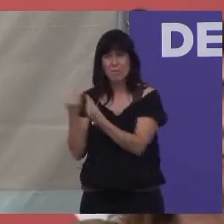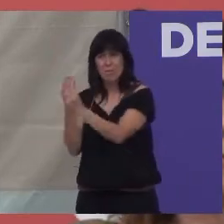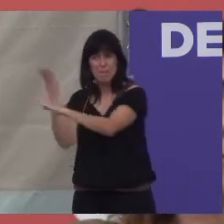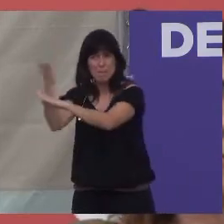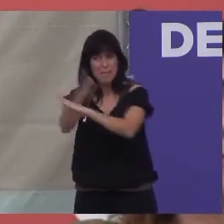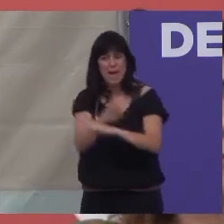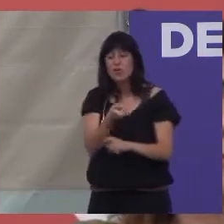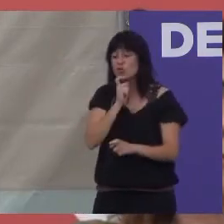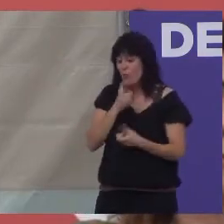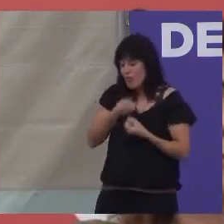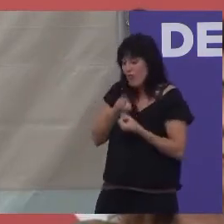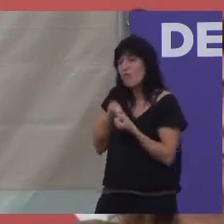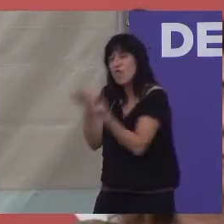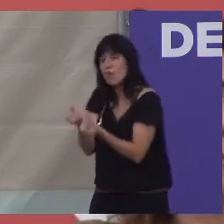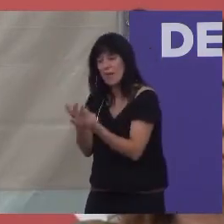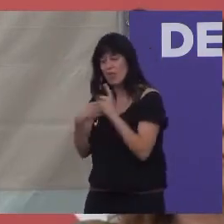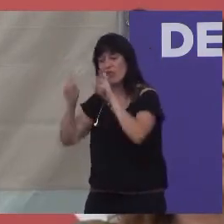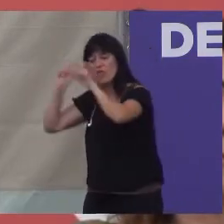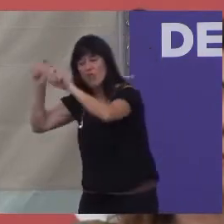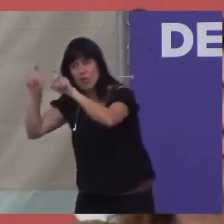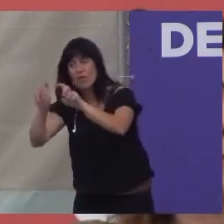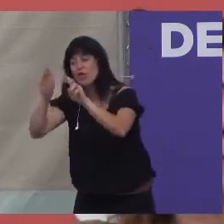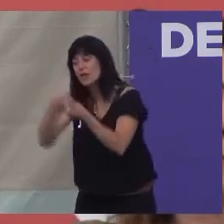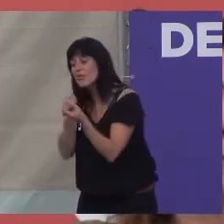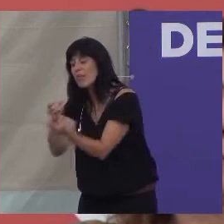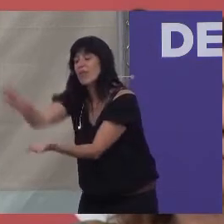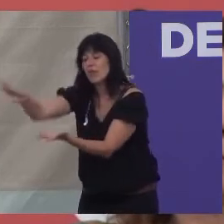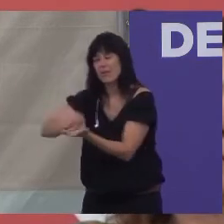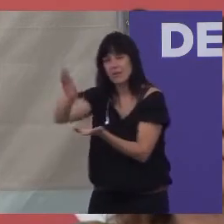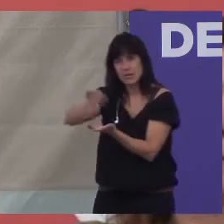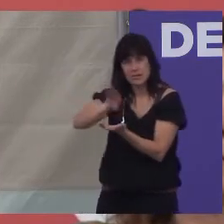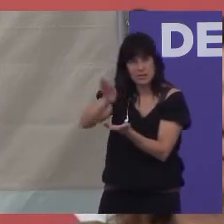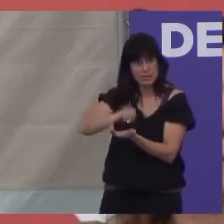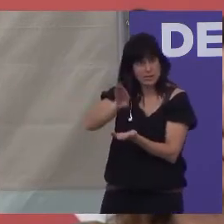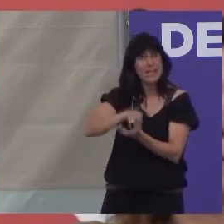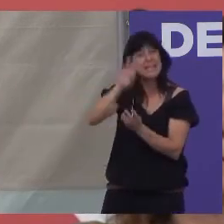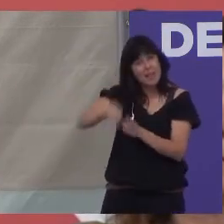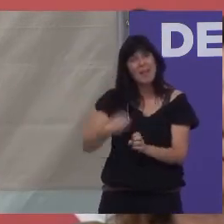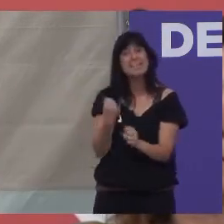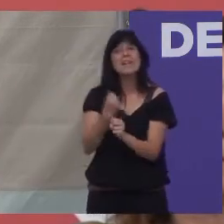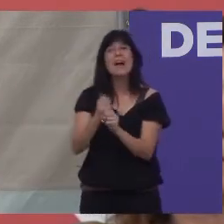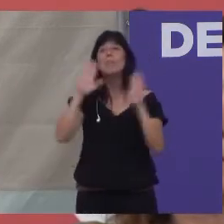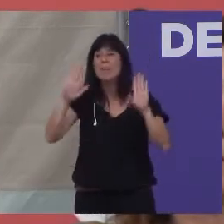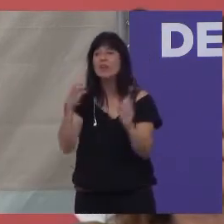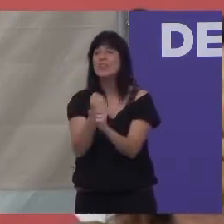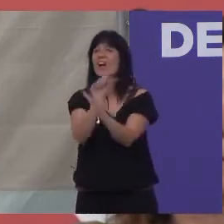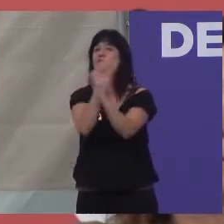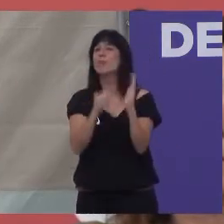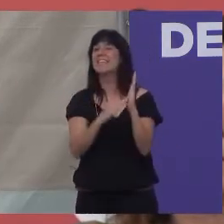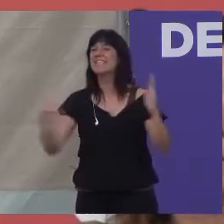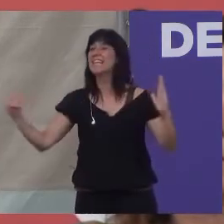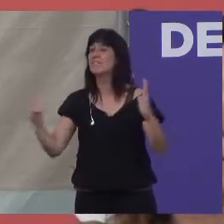ofreceremos información, formación, la recogeremos y trabajaremos, pero de un modo transversal. Tenemos